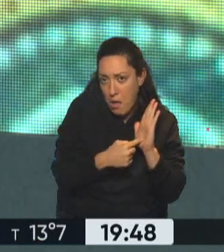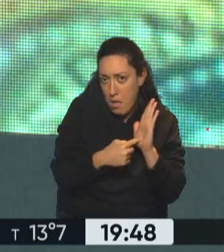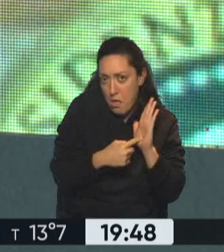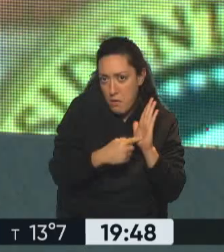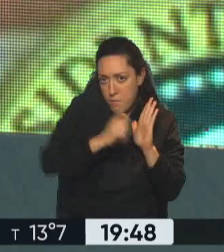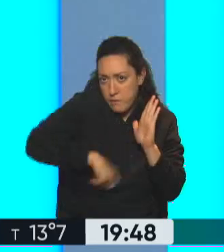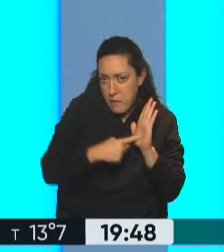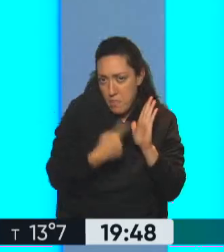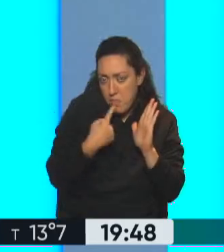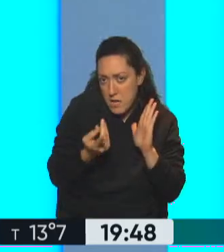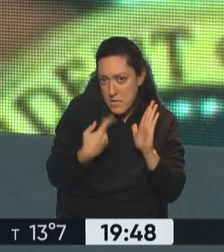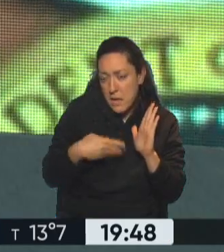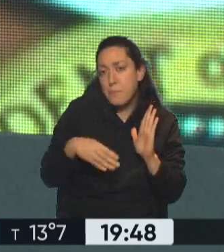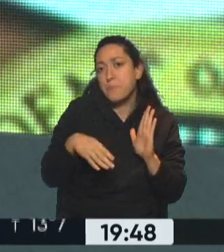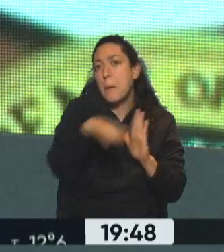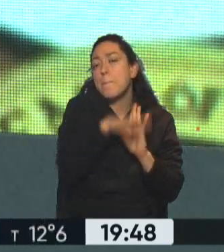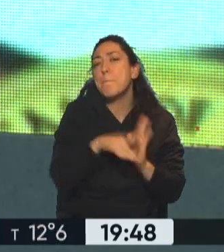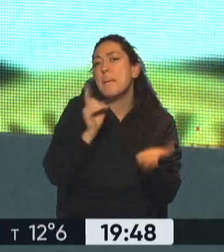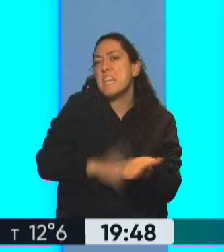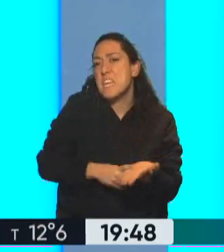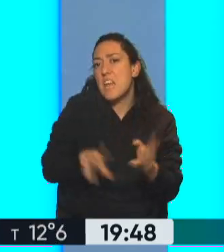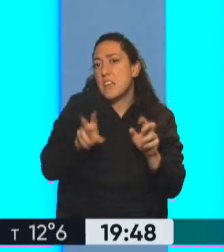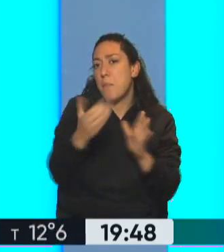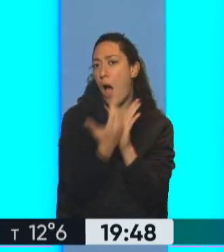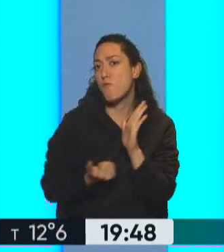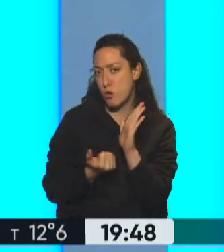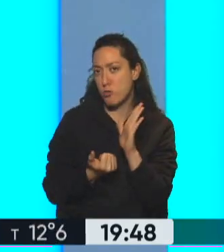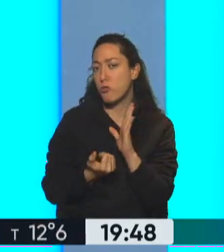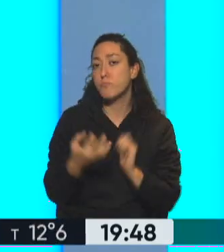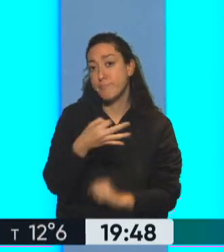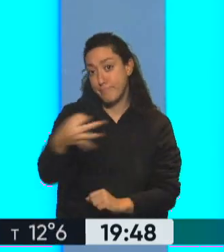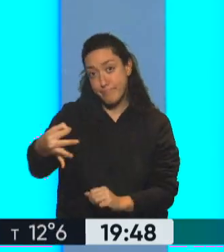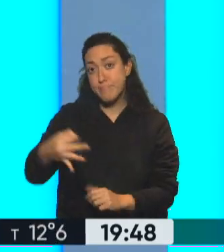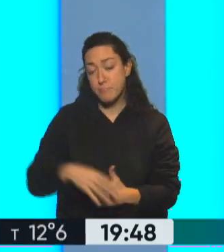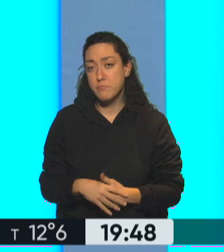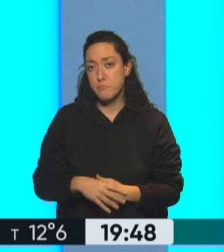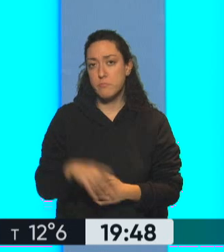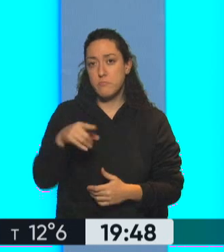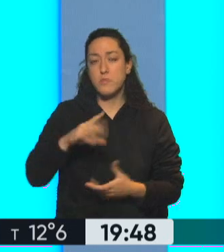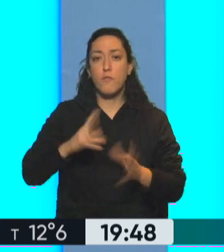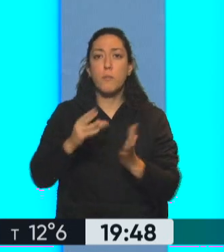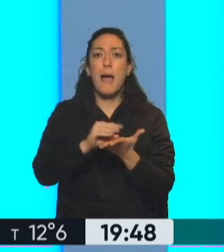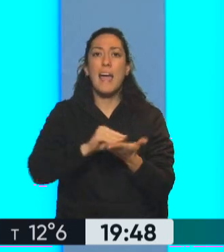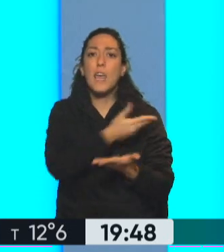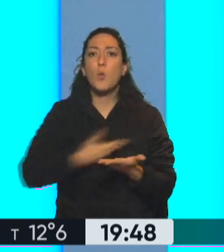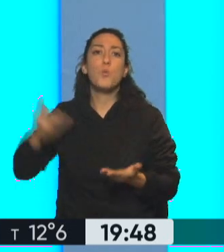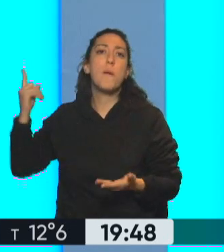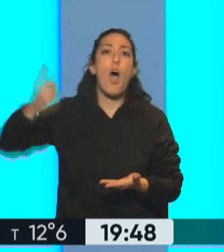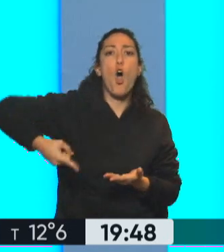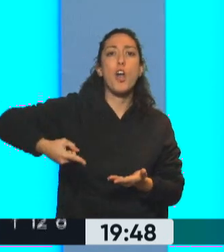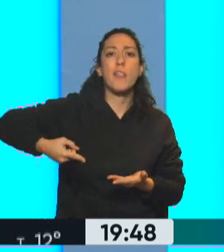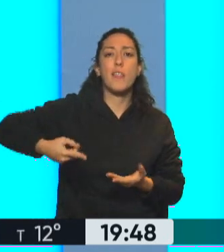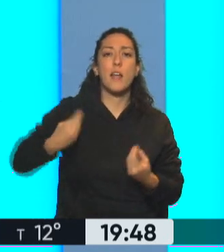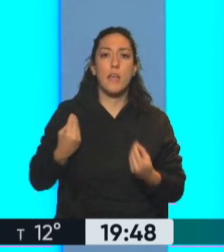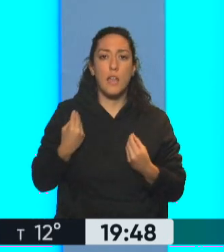se emiten medidas a propósito de este tema. Sí, así es, Diana. Se trata de una orden ejecutiva que lo que busca es proteger